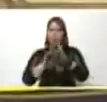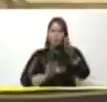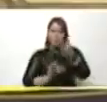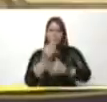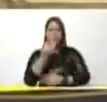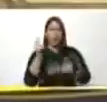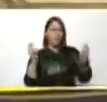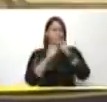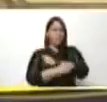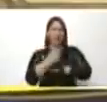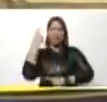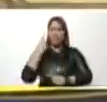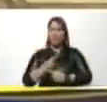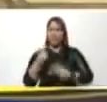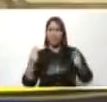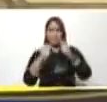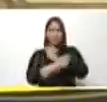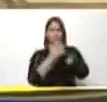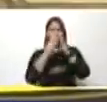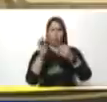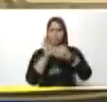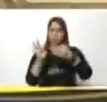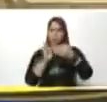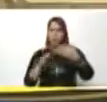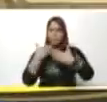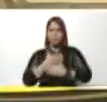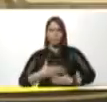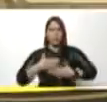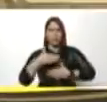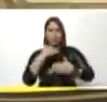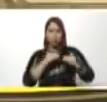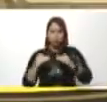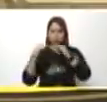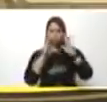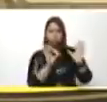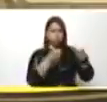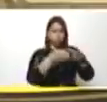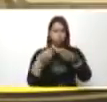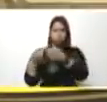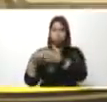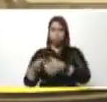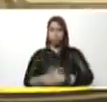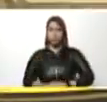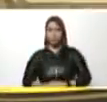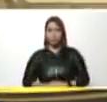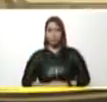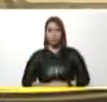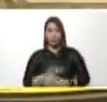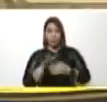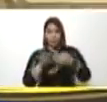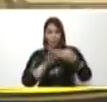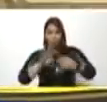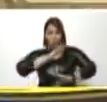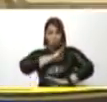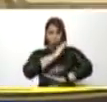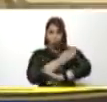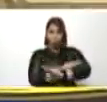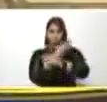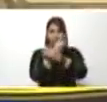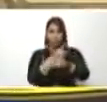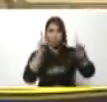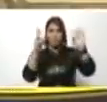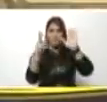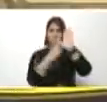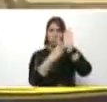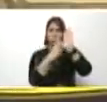cambiar todo lo que haya que cambiar en función del bienestar colectivo, en función del fortalecimiento de la democracia